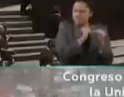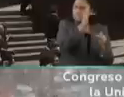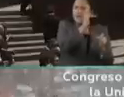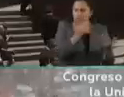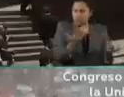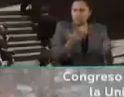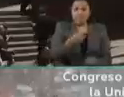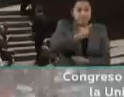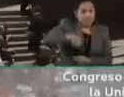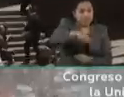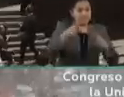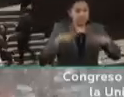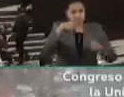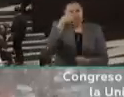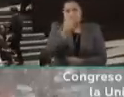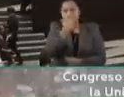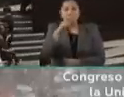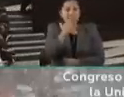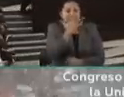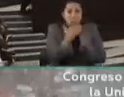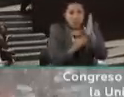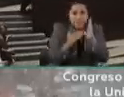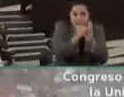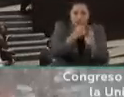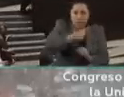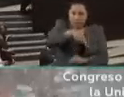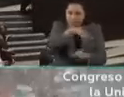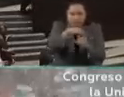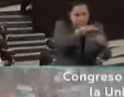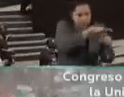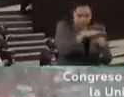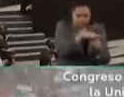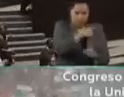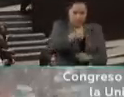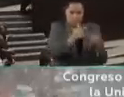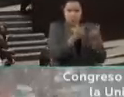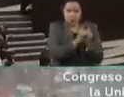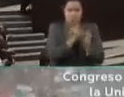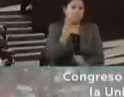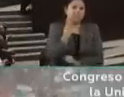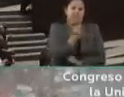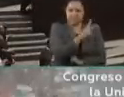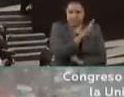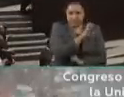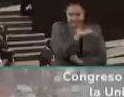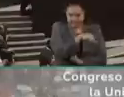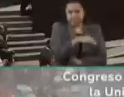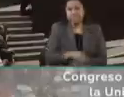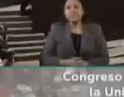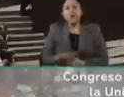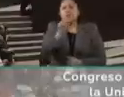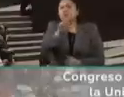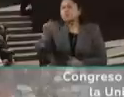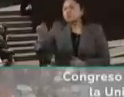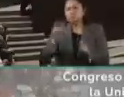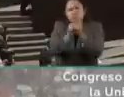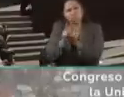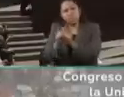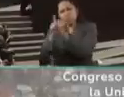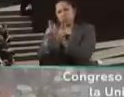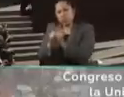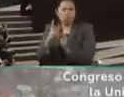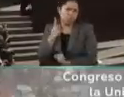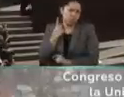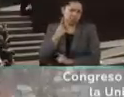mexicanos han votado por el Verde. Para conocimiento de nuestros detractores que por desinformación